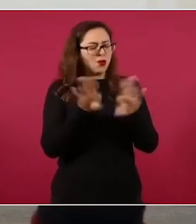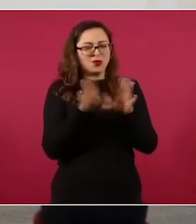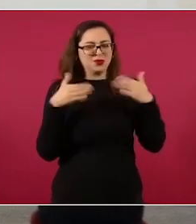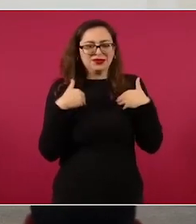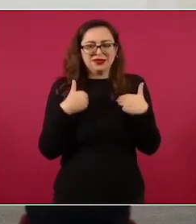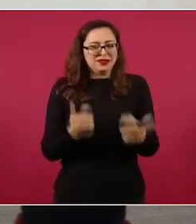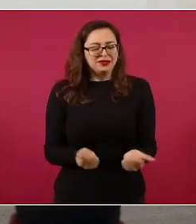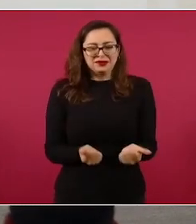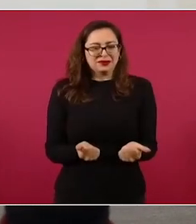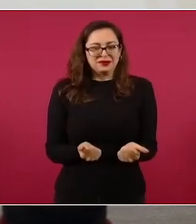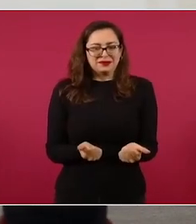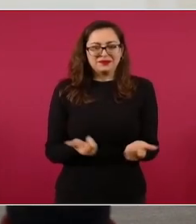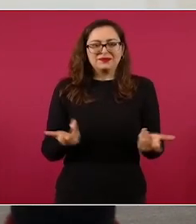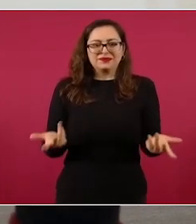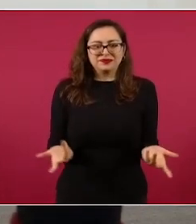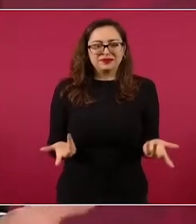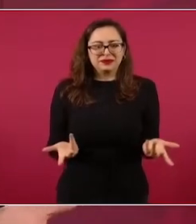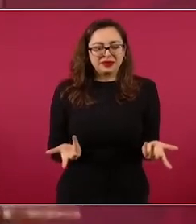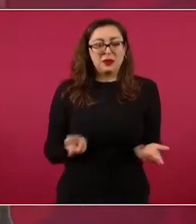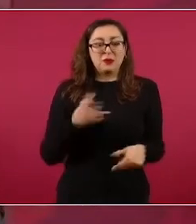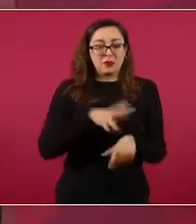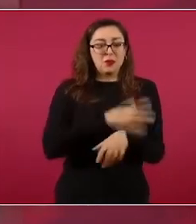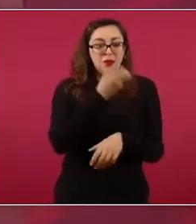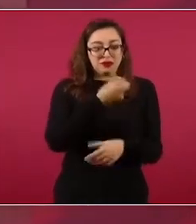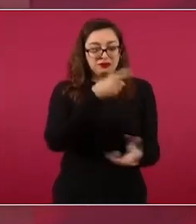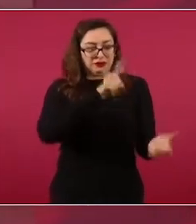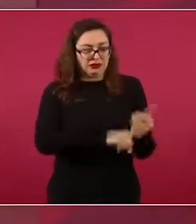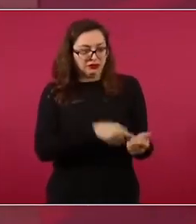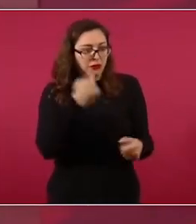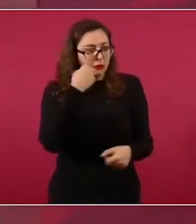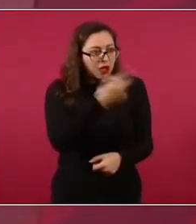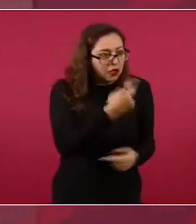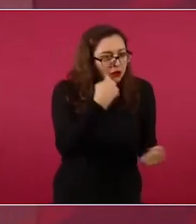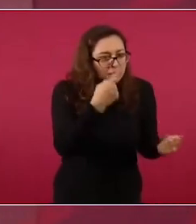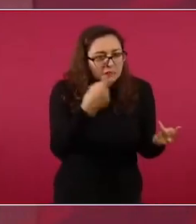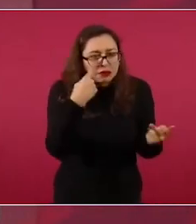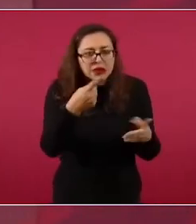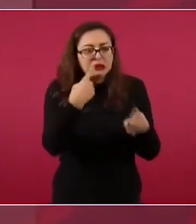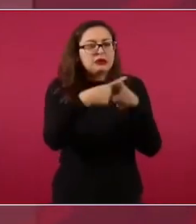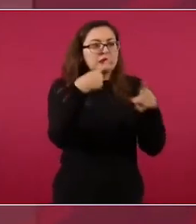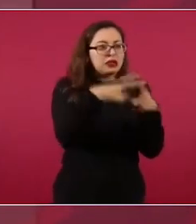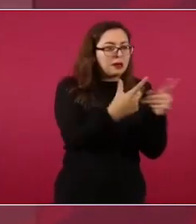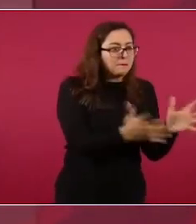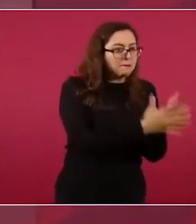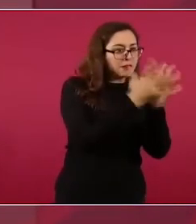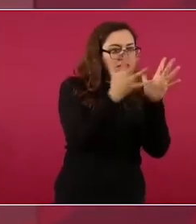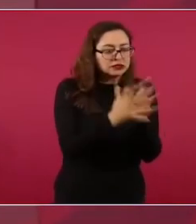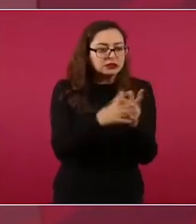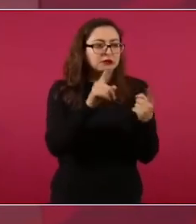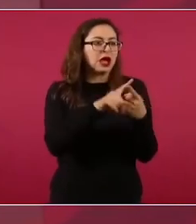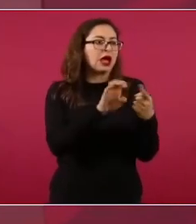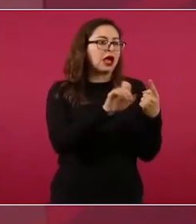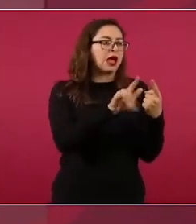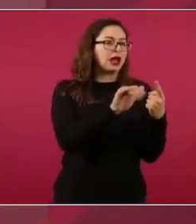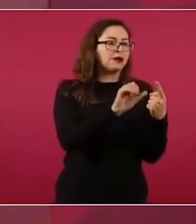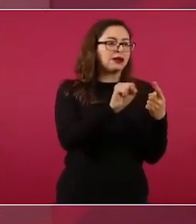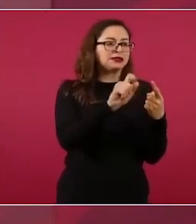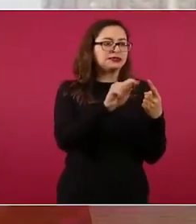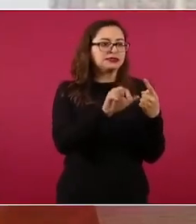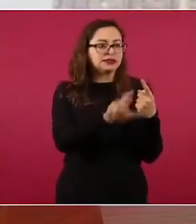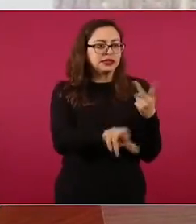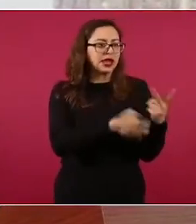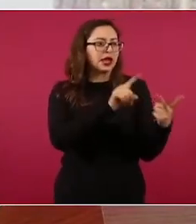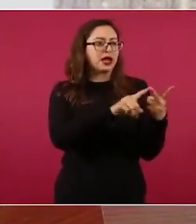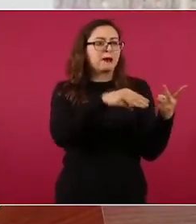Tan es así que por eso participa Elbester Gordillo y Roberto Madrazo y